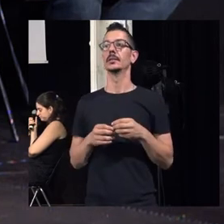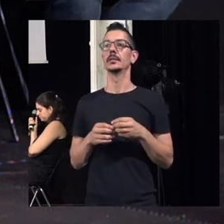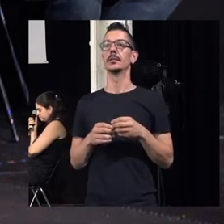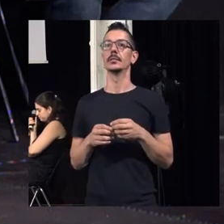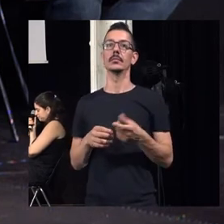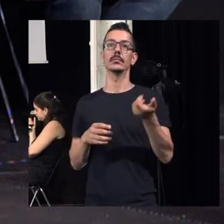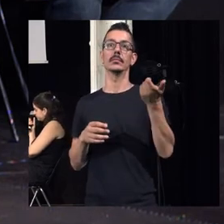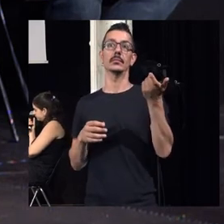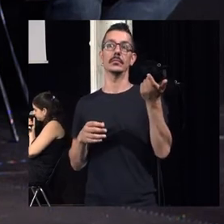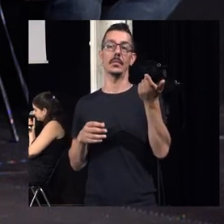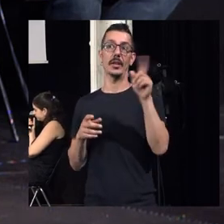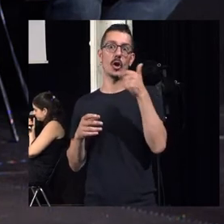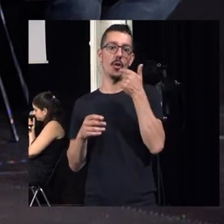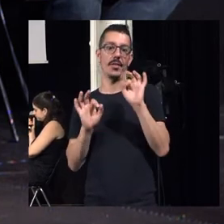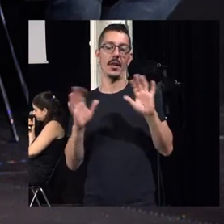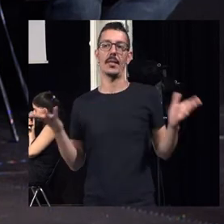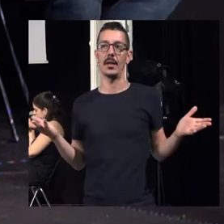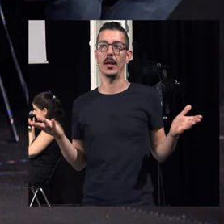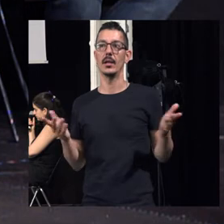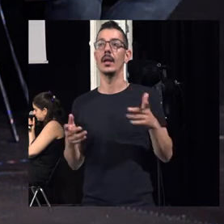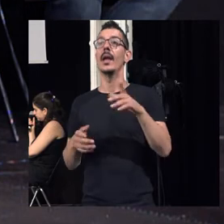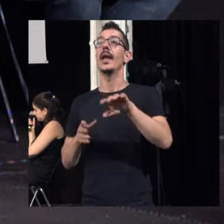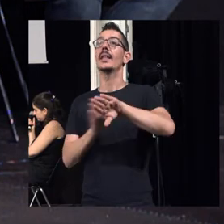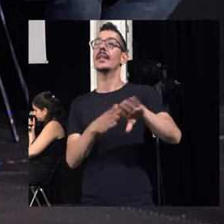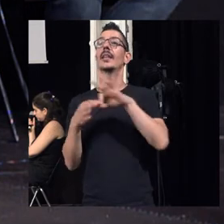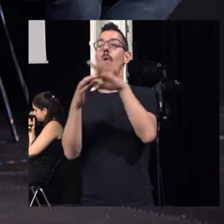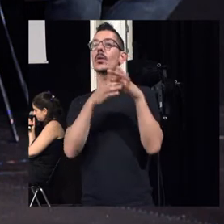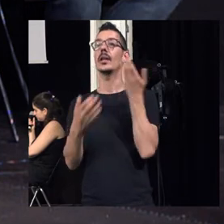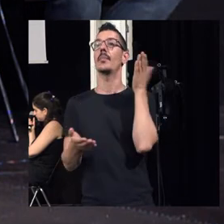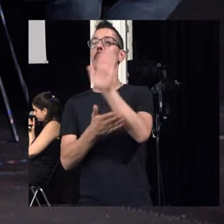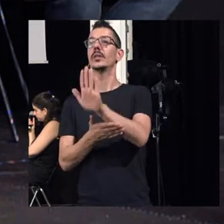público, que es una propuesta de Izquierda Unida. Izquierda Unida, que vamos